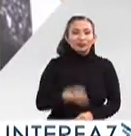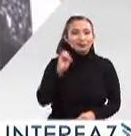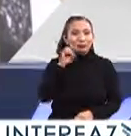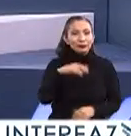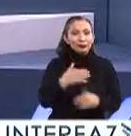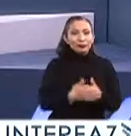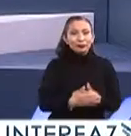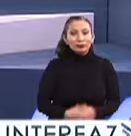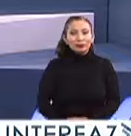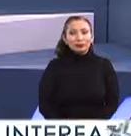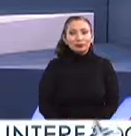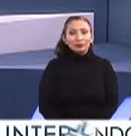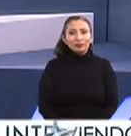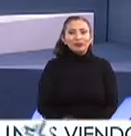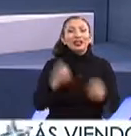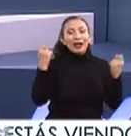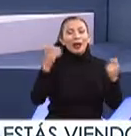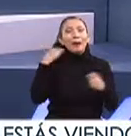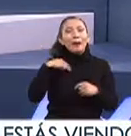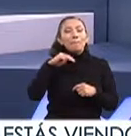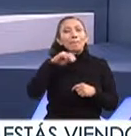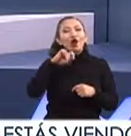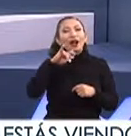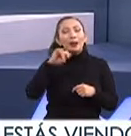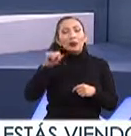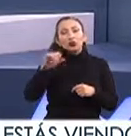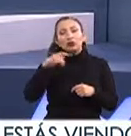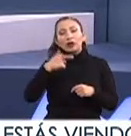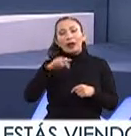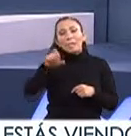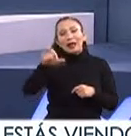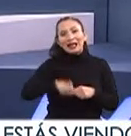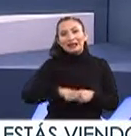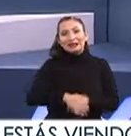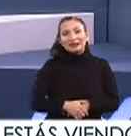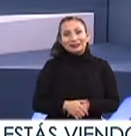luego. Recuerden festivalmorelia.mx, nuestra página web.